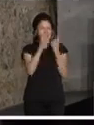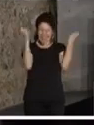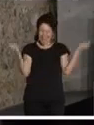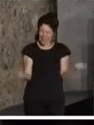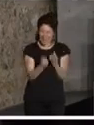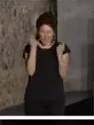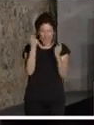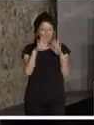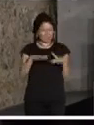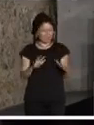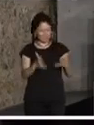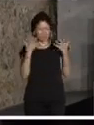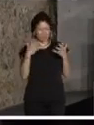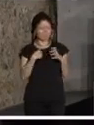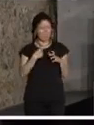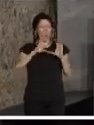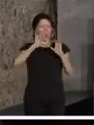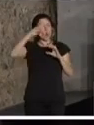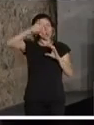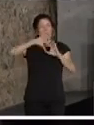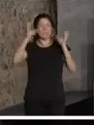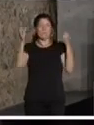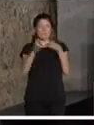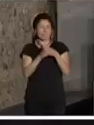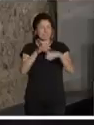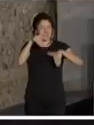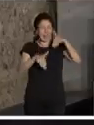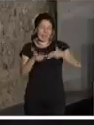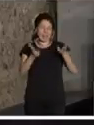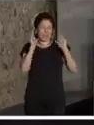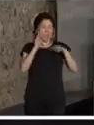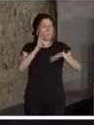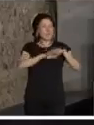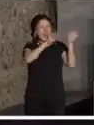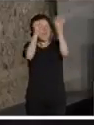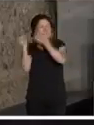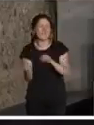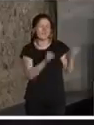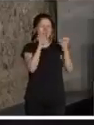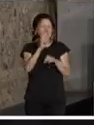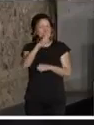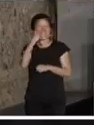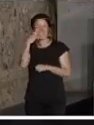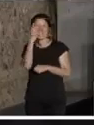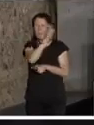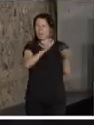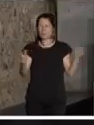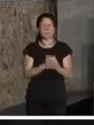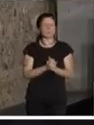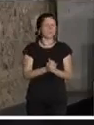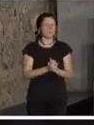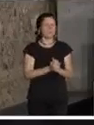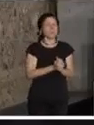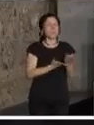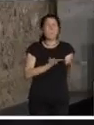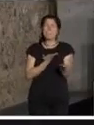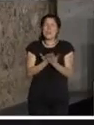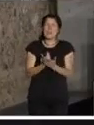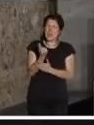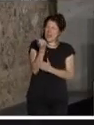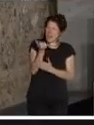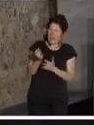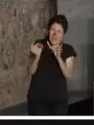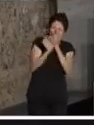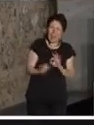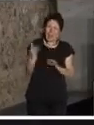campaña Esta es la única formación política que se presenta a las elecciones para defender los intereses de la gente sin pedir un euro